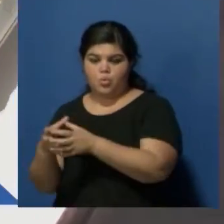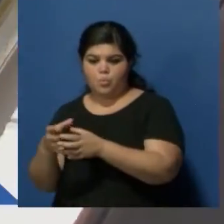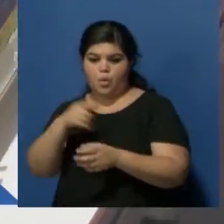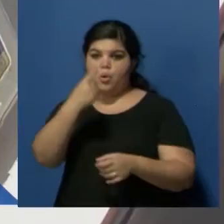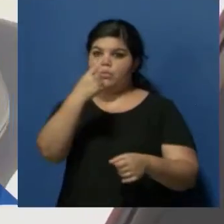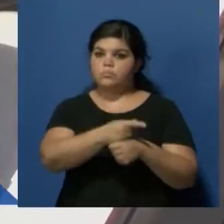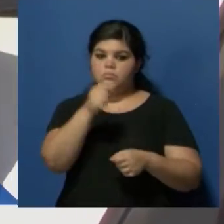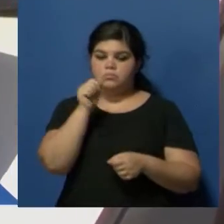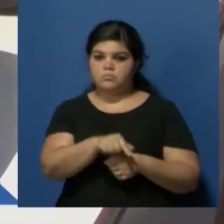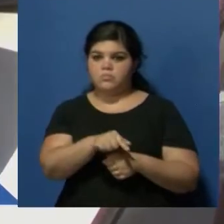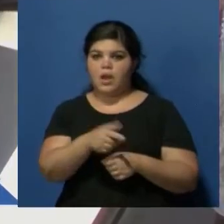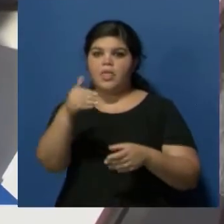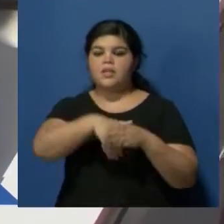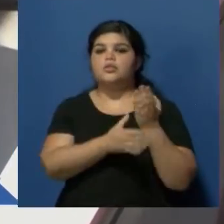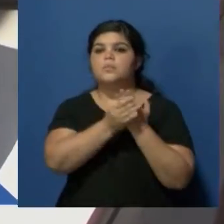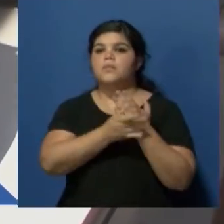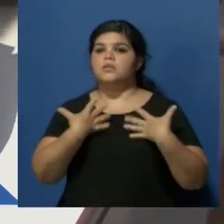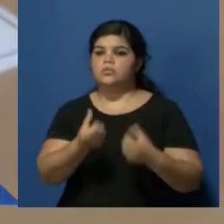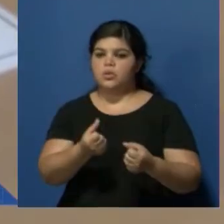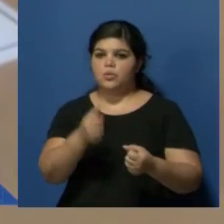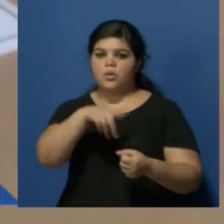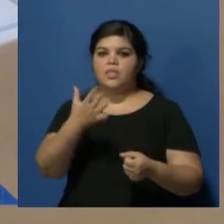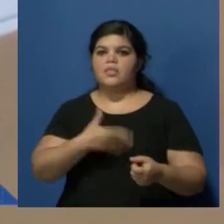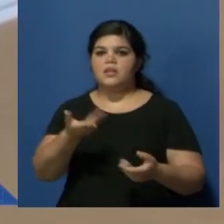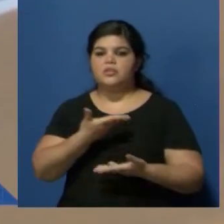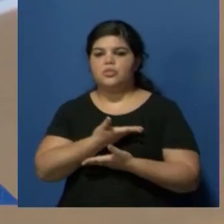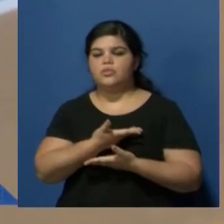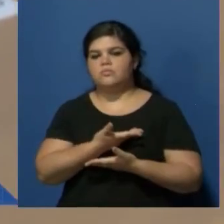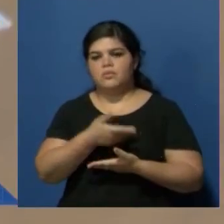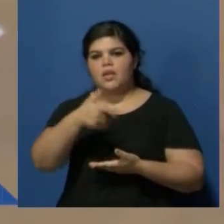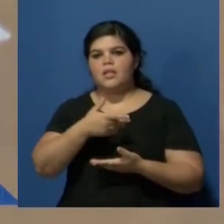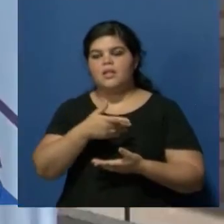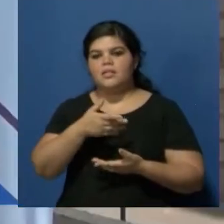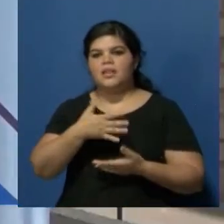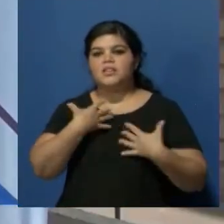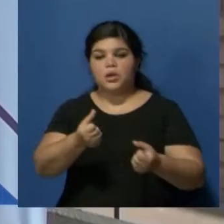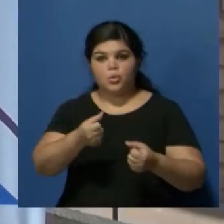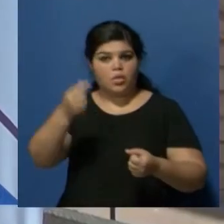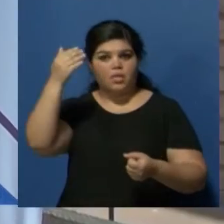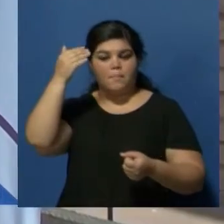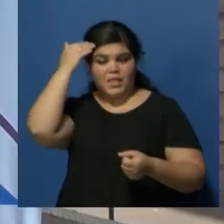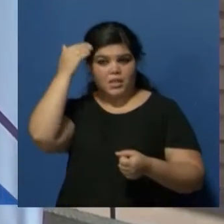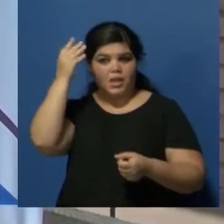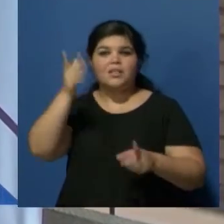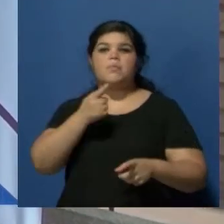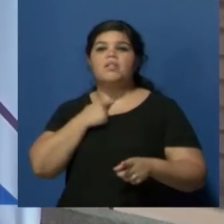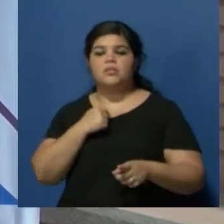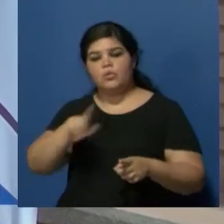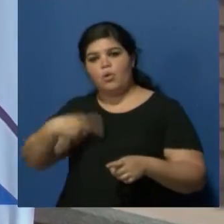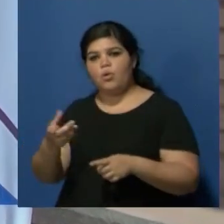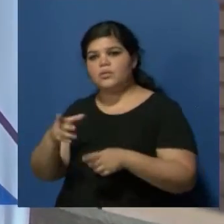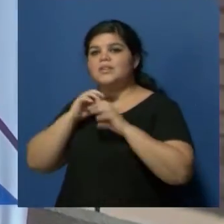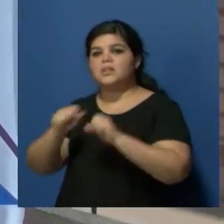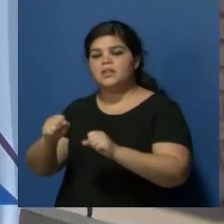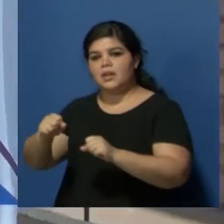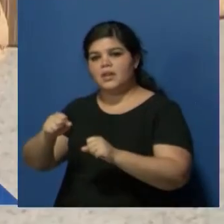organismo dentro del Ministerio de Salud de la Nación, que es la Dirección de Salud Mental y Adicciones. ¿Sí? Y por otro lado tiene el CEDRONAR, que es la Secretaría de Drogas de Presidencia